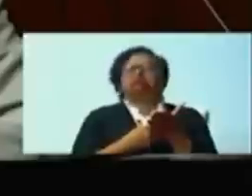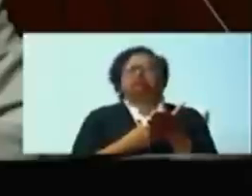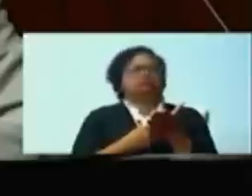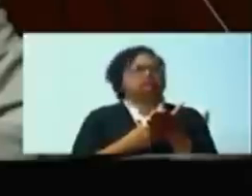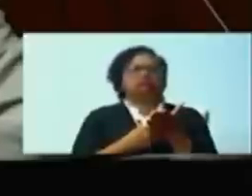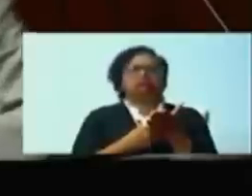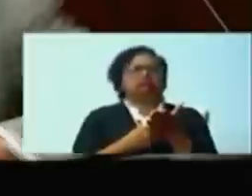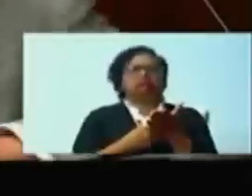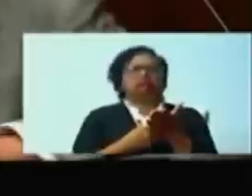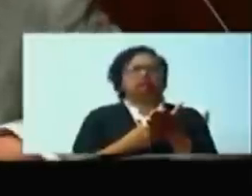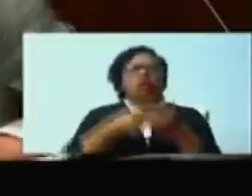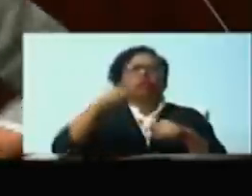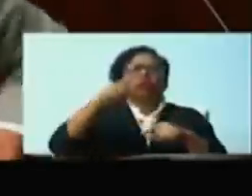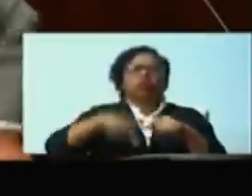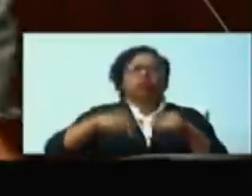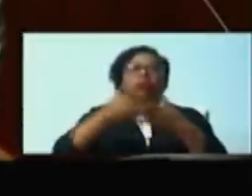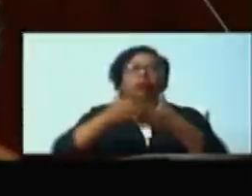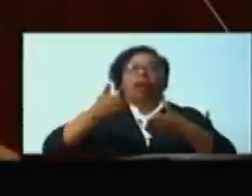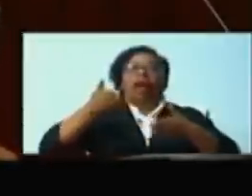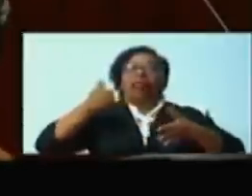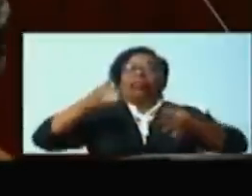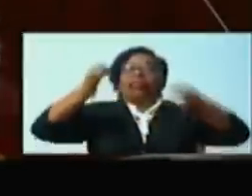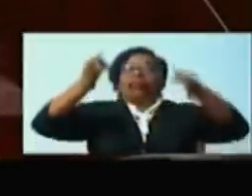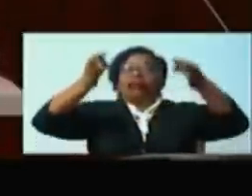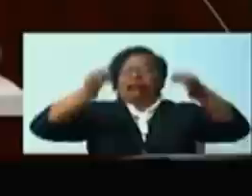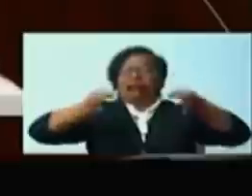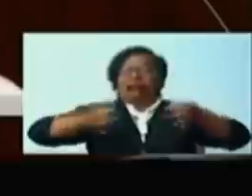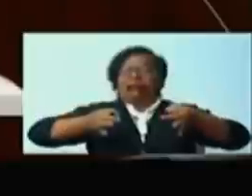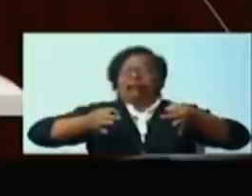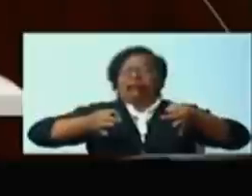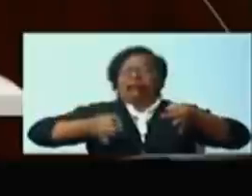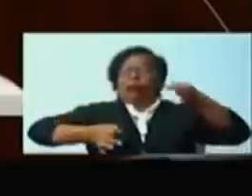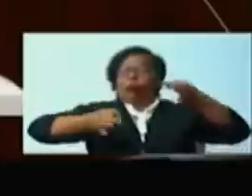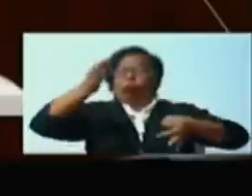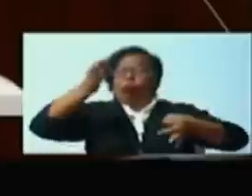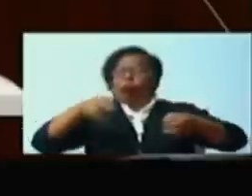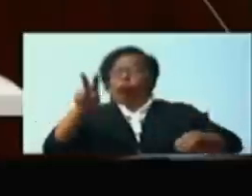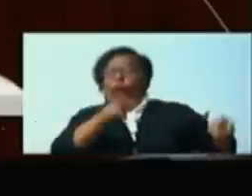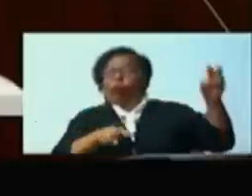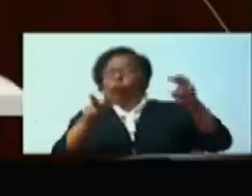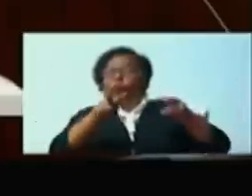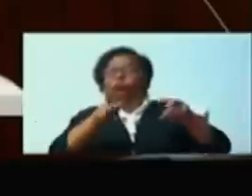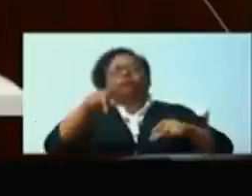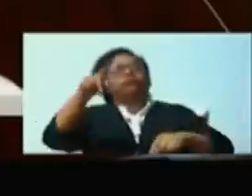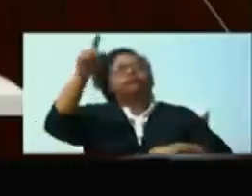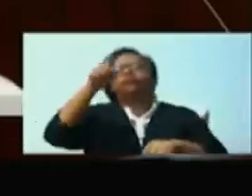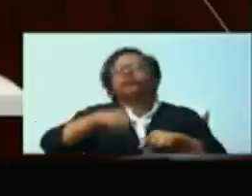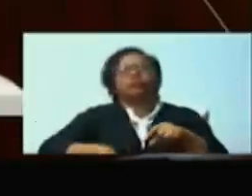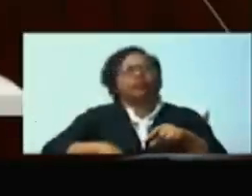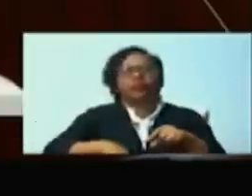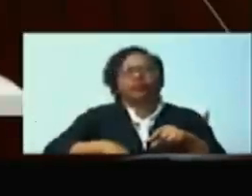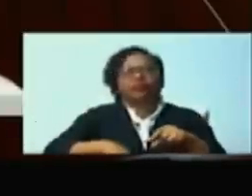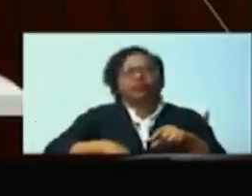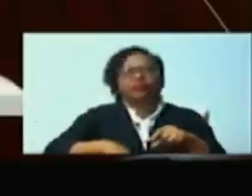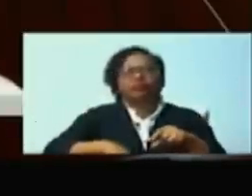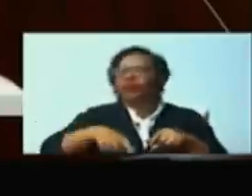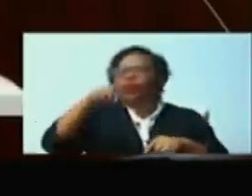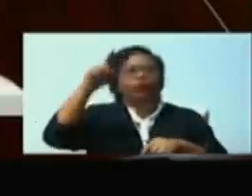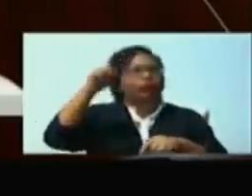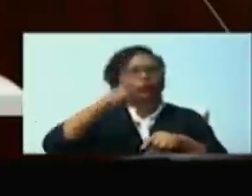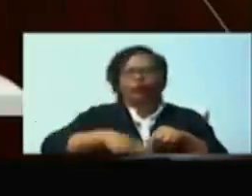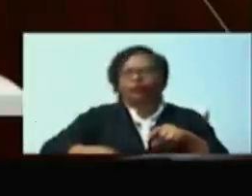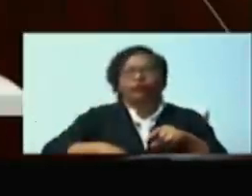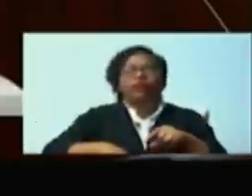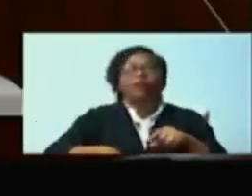hacer juicio previo de lo que vamos a investigar porque no de calificamos nosotros ahora